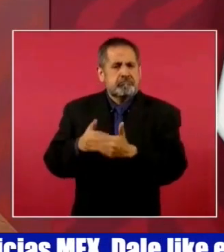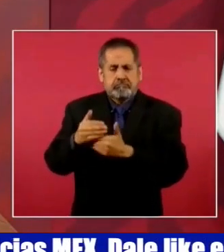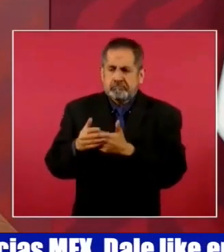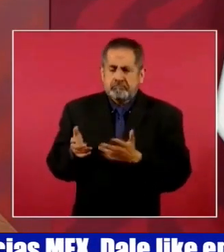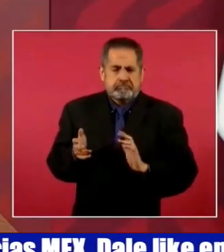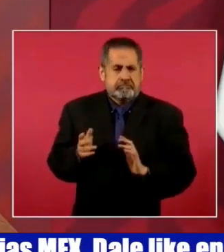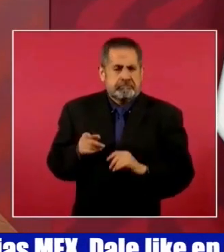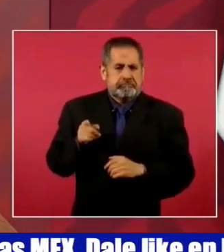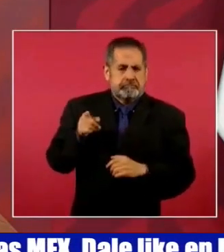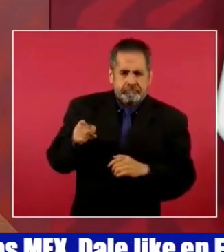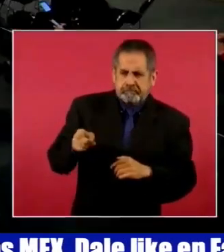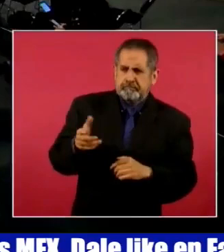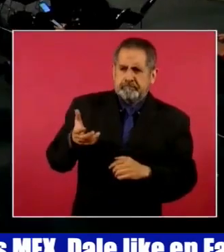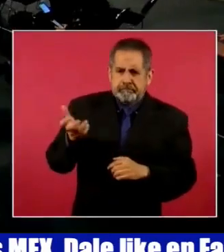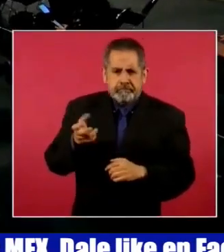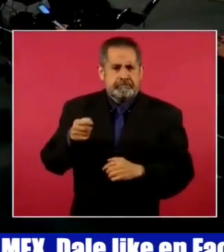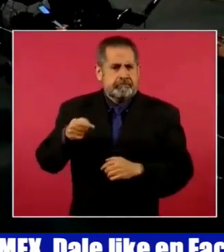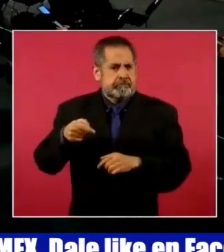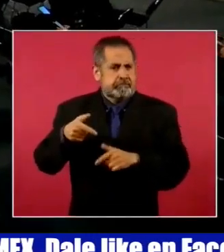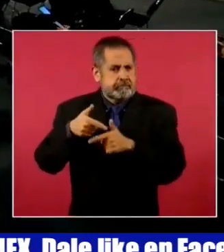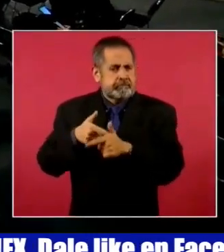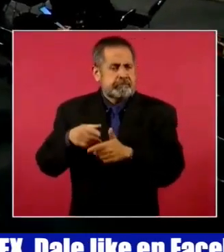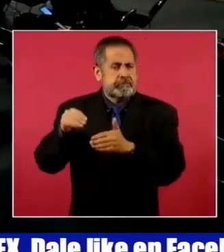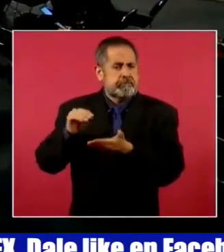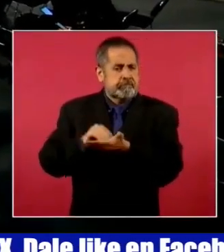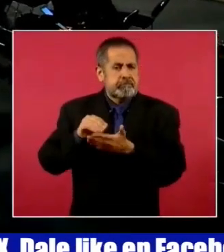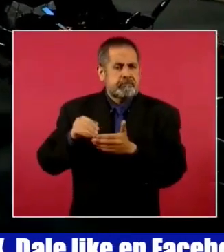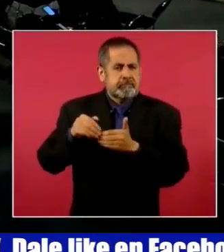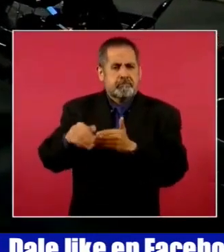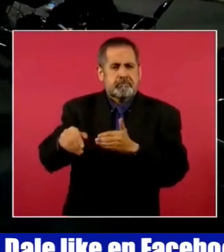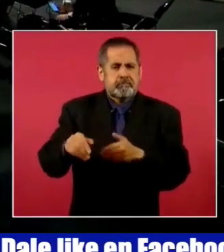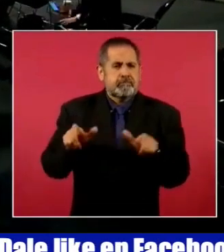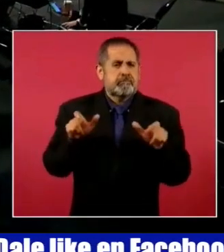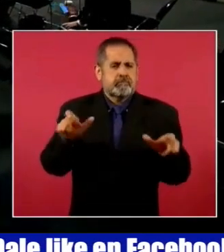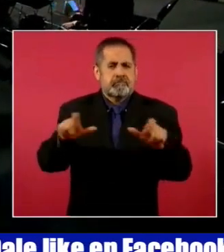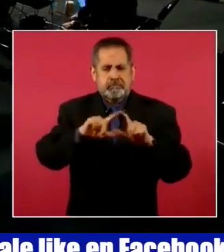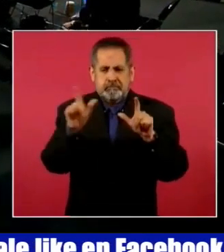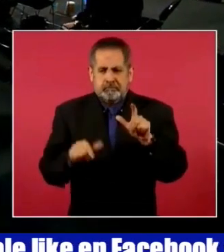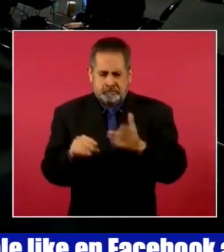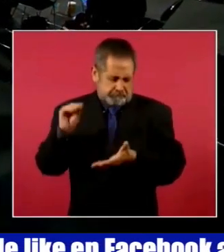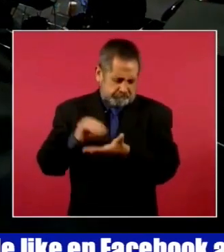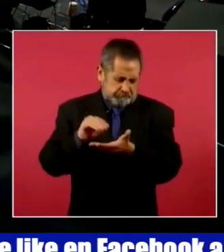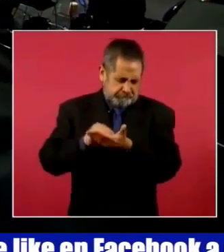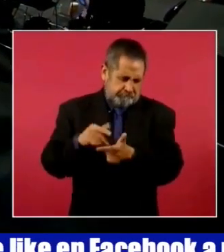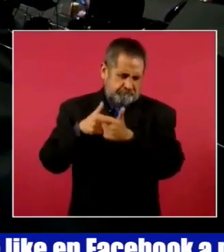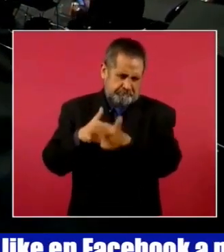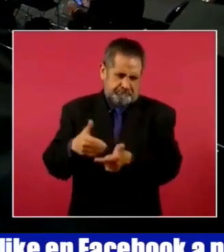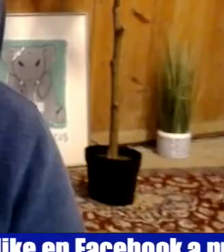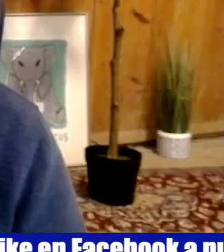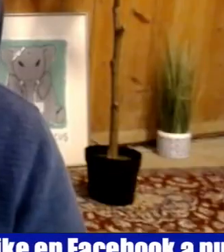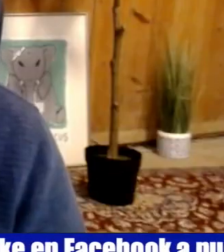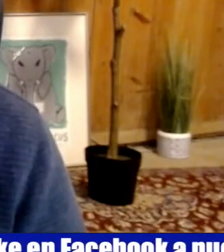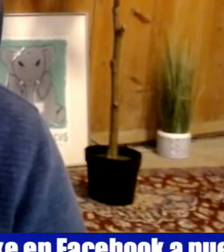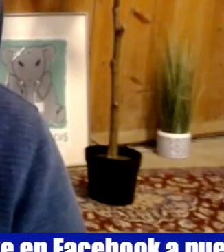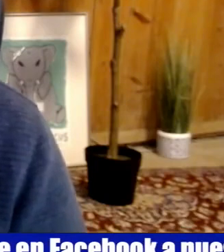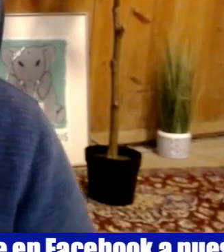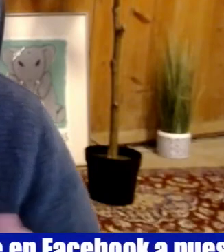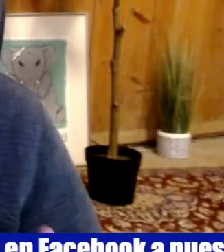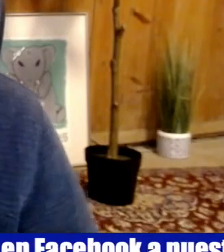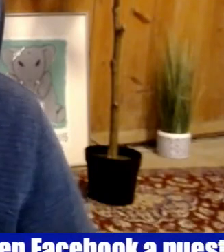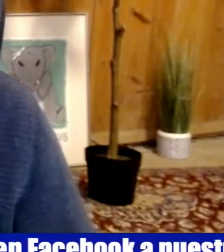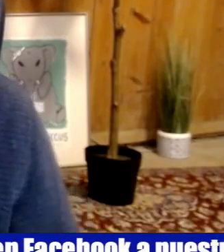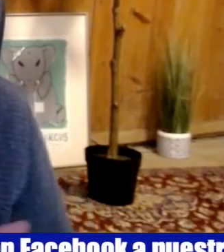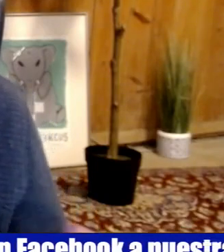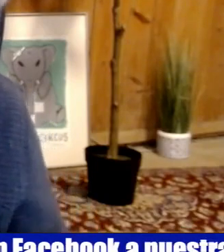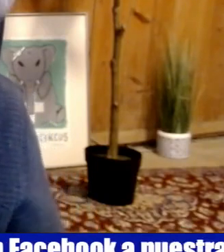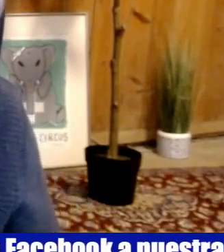actuando, operando la Guardia Nacional. Pues sí, es como cuando nos vamos de vacaciones, que estamos de